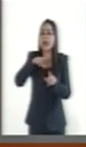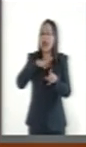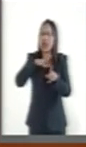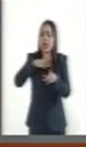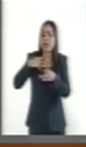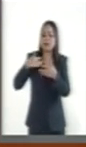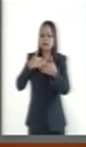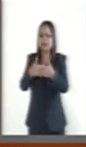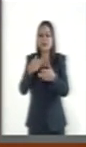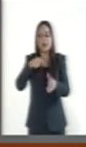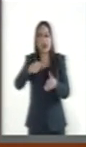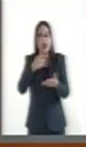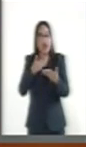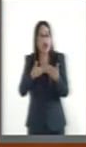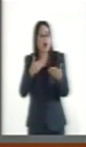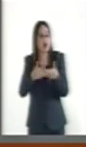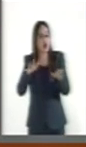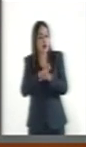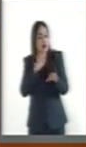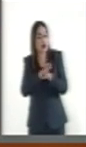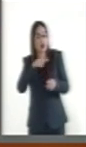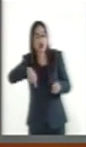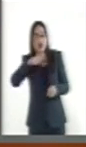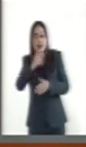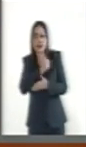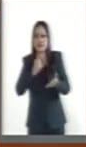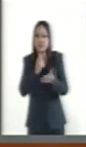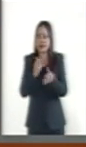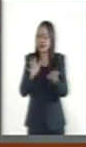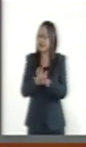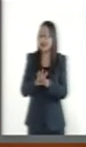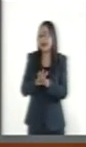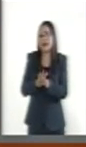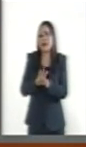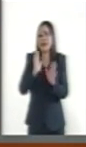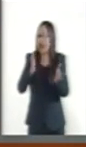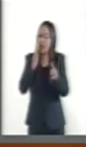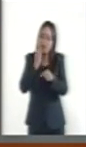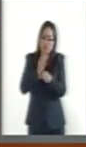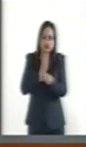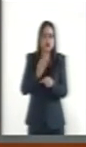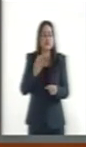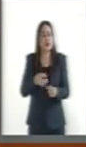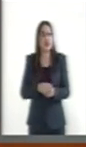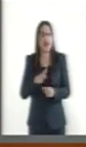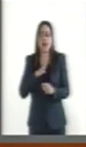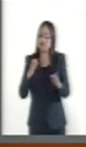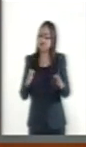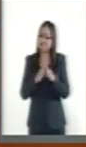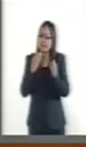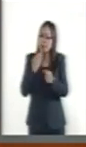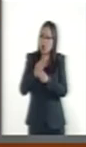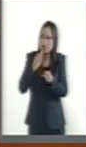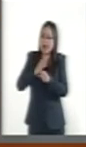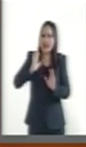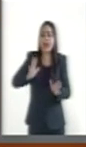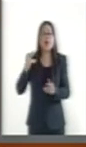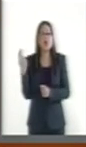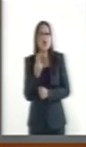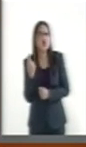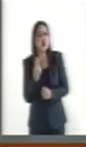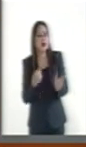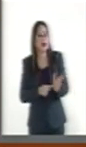para cambiarle el rostro a las ciudades. Estamos ante una emergencia que no distingue